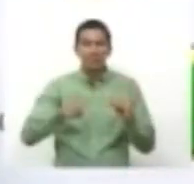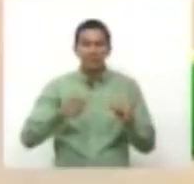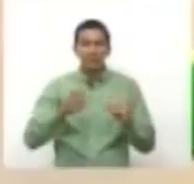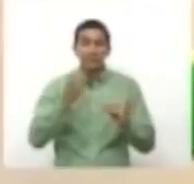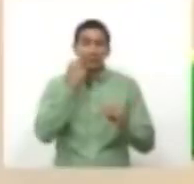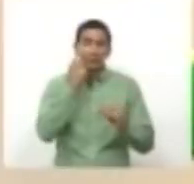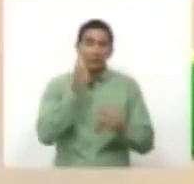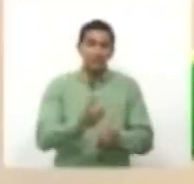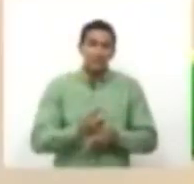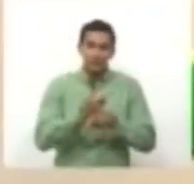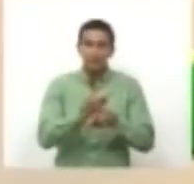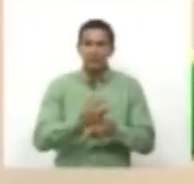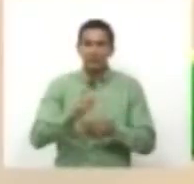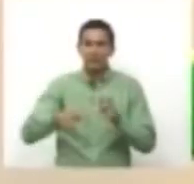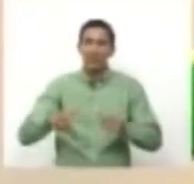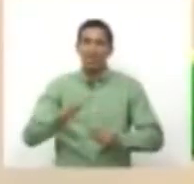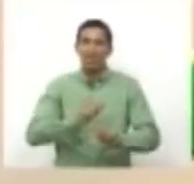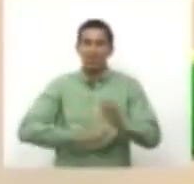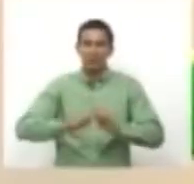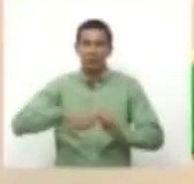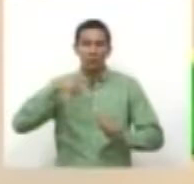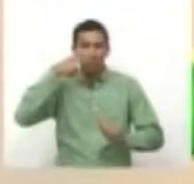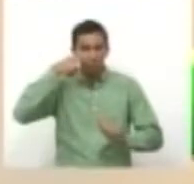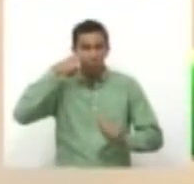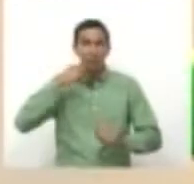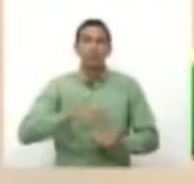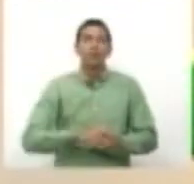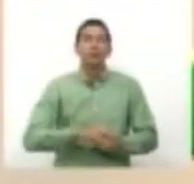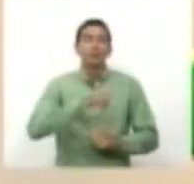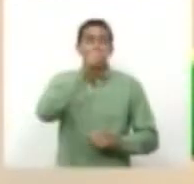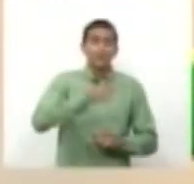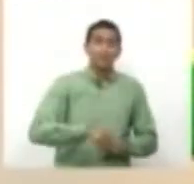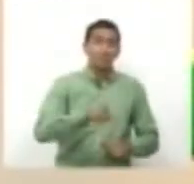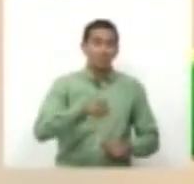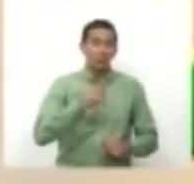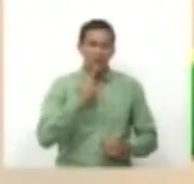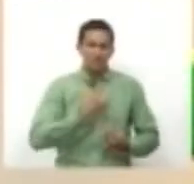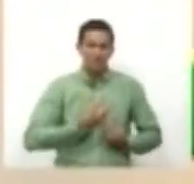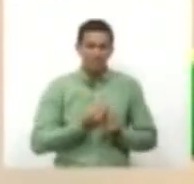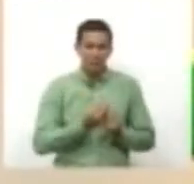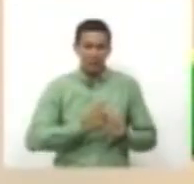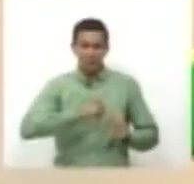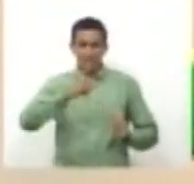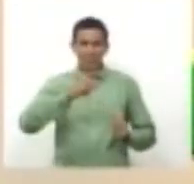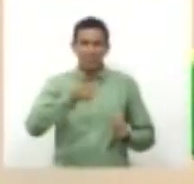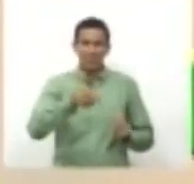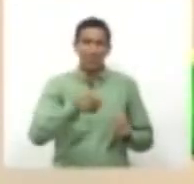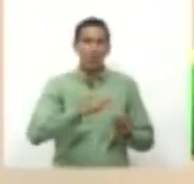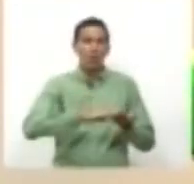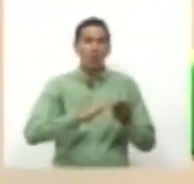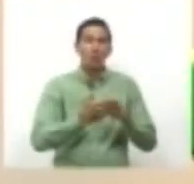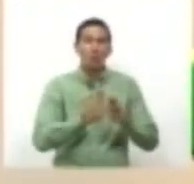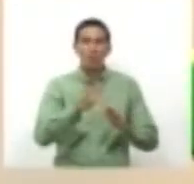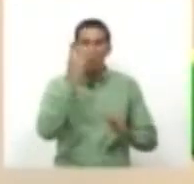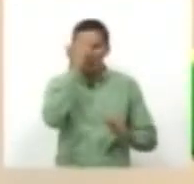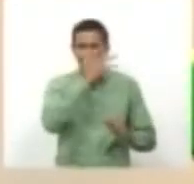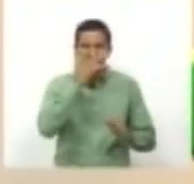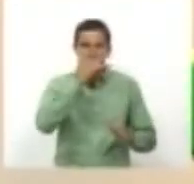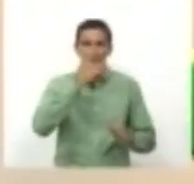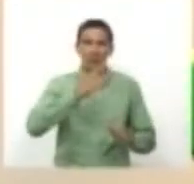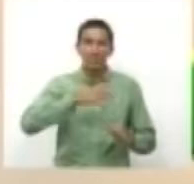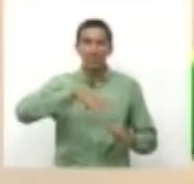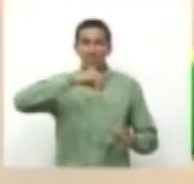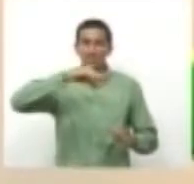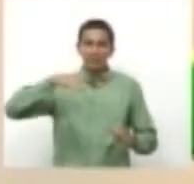ocurrió. En el caso del cesarense Néstor Iván Martínez, miembro del Consejo Comunitario de las Comunidades Negras de la Sierra, quien